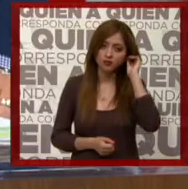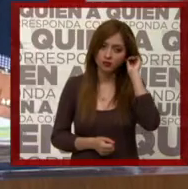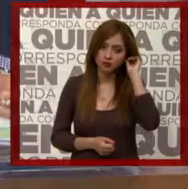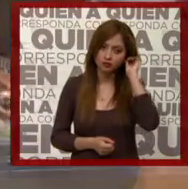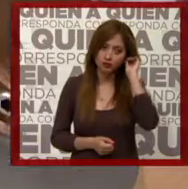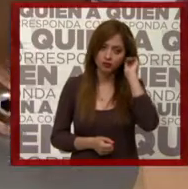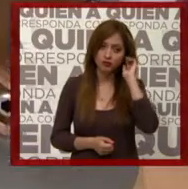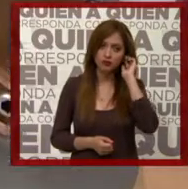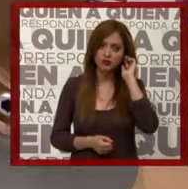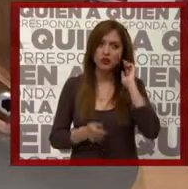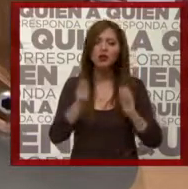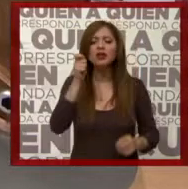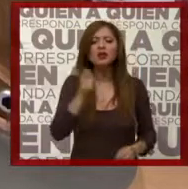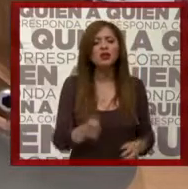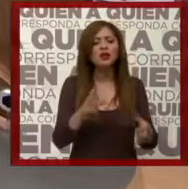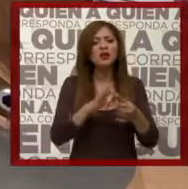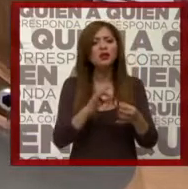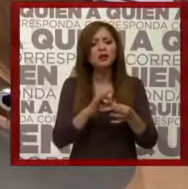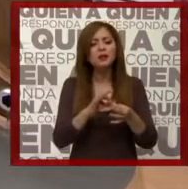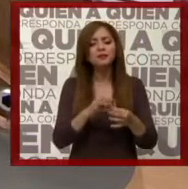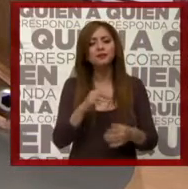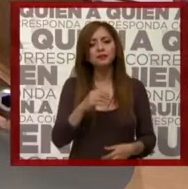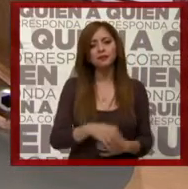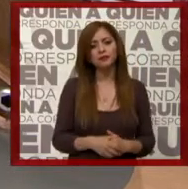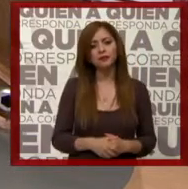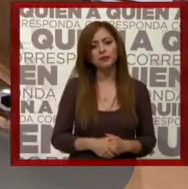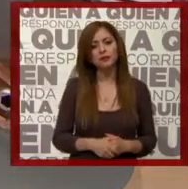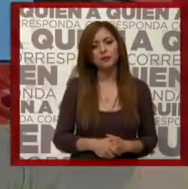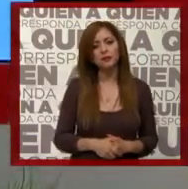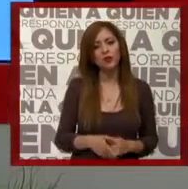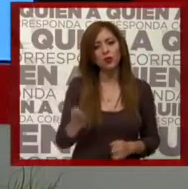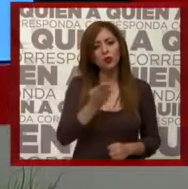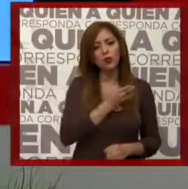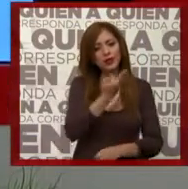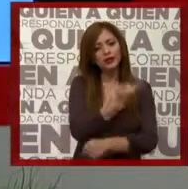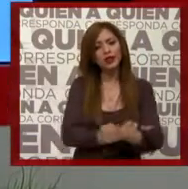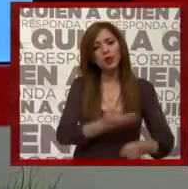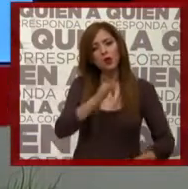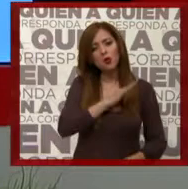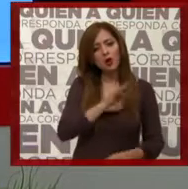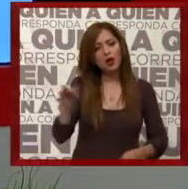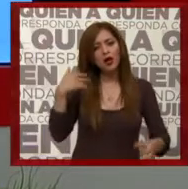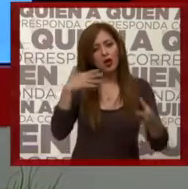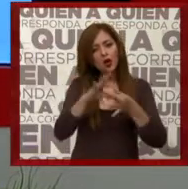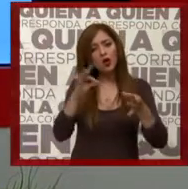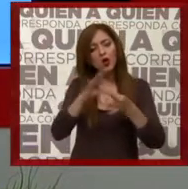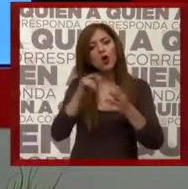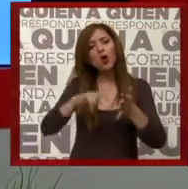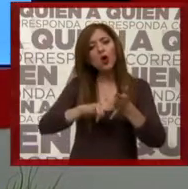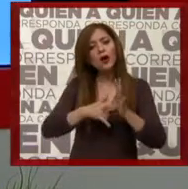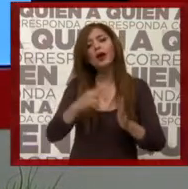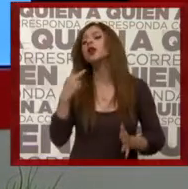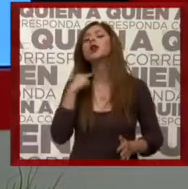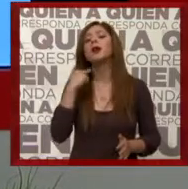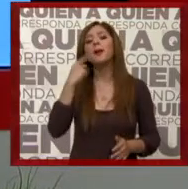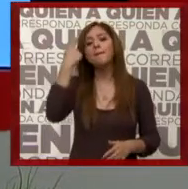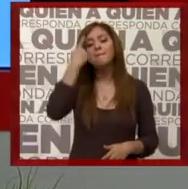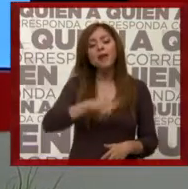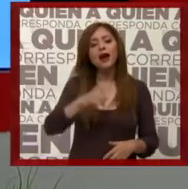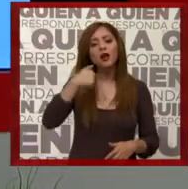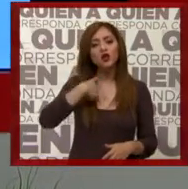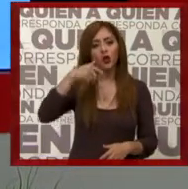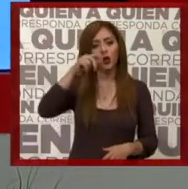A ver, ¿qué es esto? Dice, buenas tardes, Jorge. ¿Me pueden orientar para saber honorarios notariales para liberar mi hipoteca con el Infonavit ya